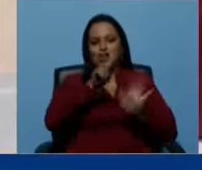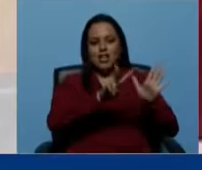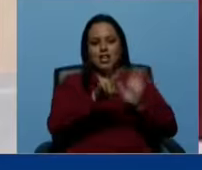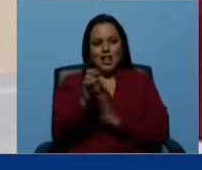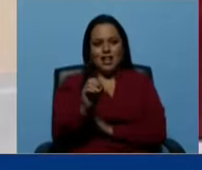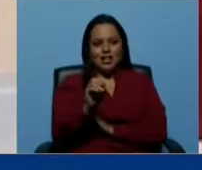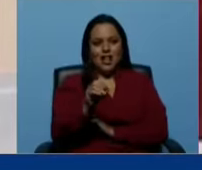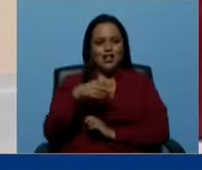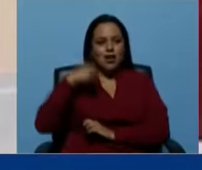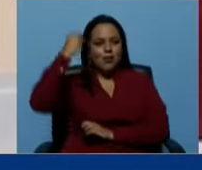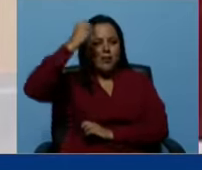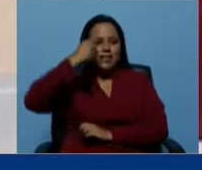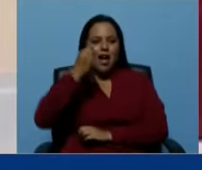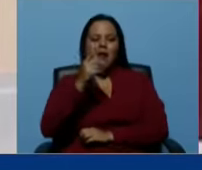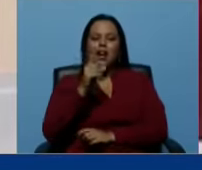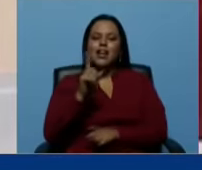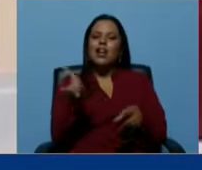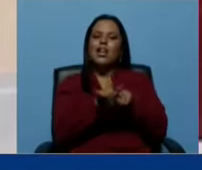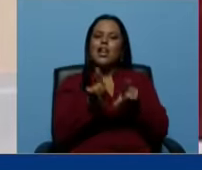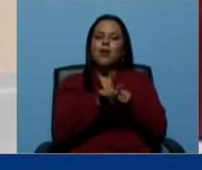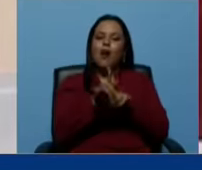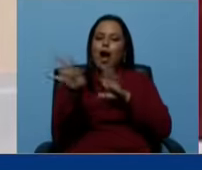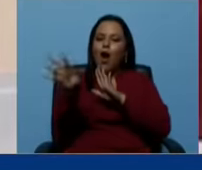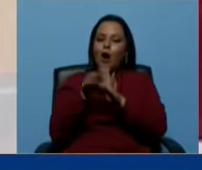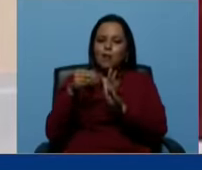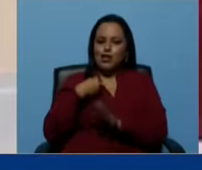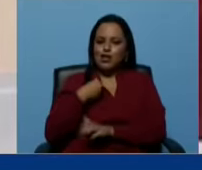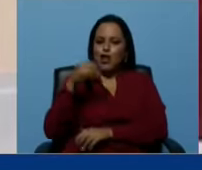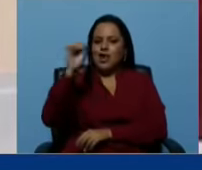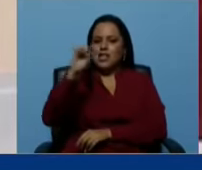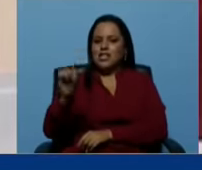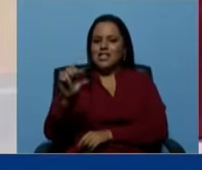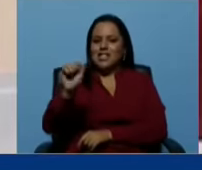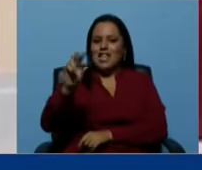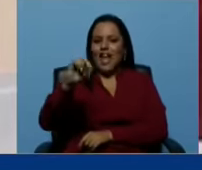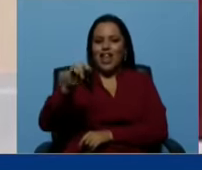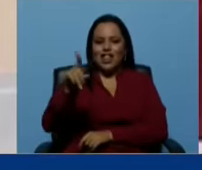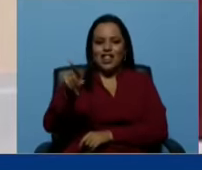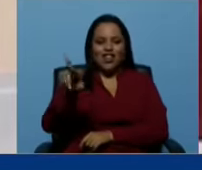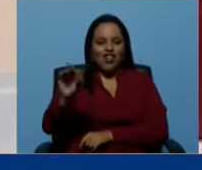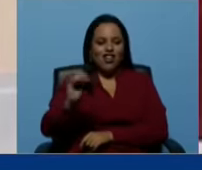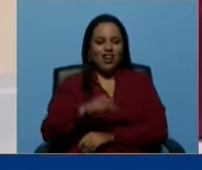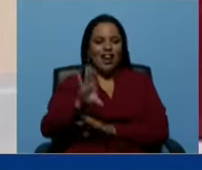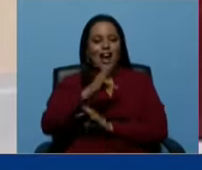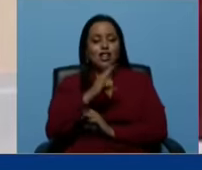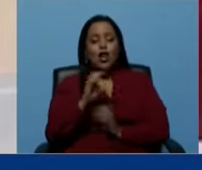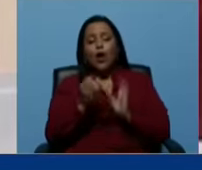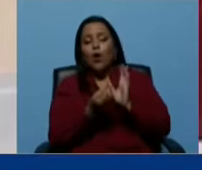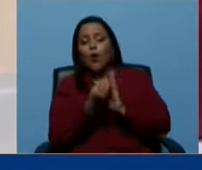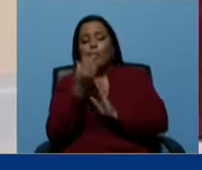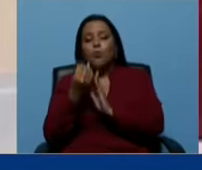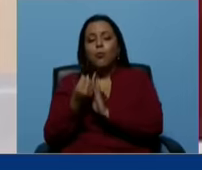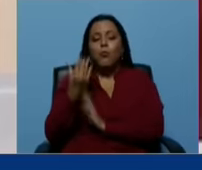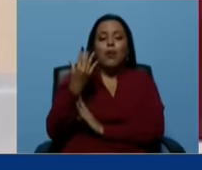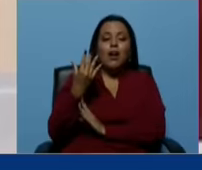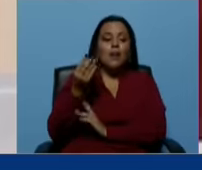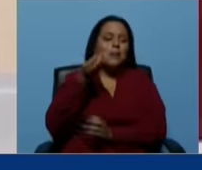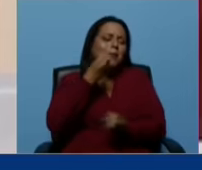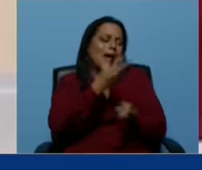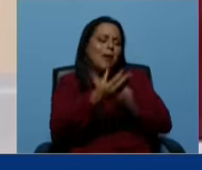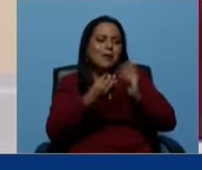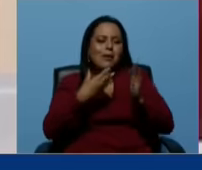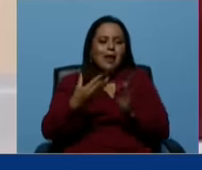me creía Sandro. ¿Se acuerda de Sandro? Rosa, rosa, qué maravillosa.